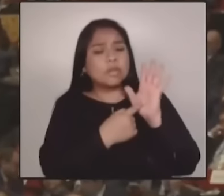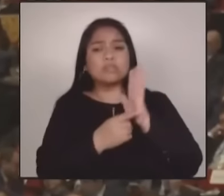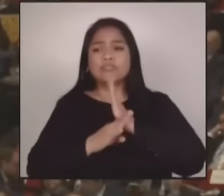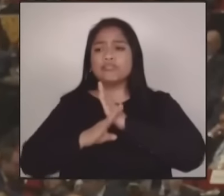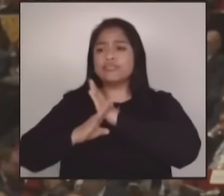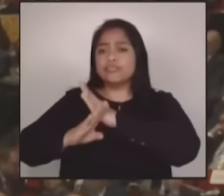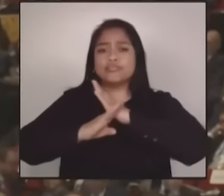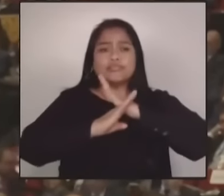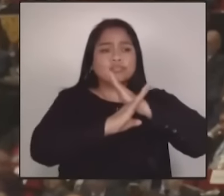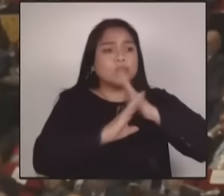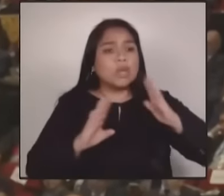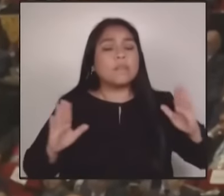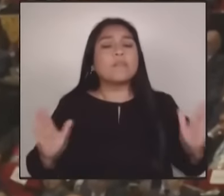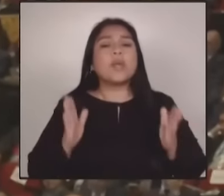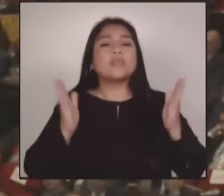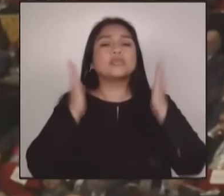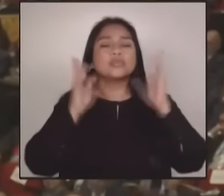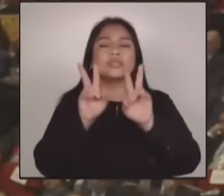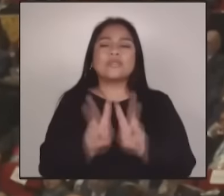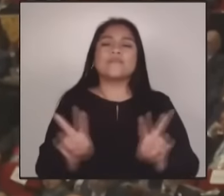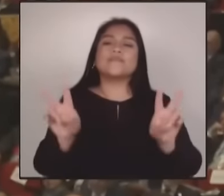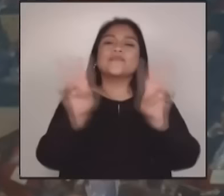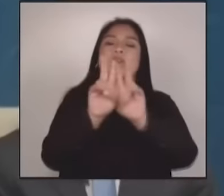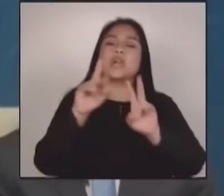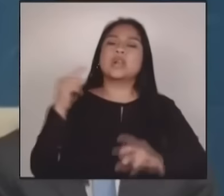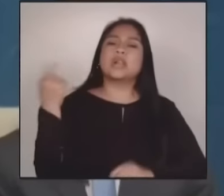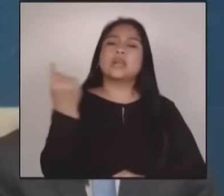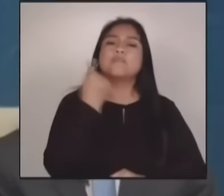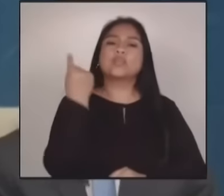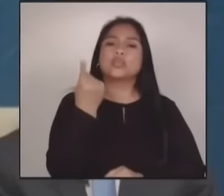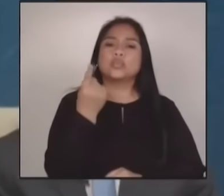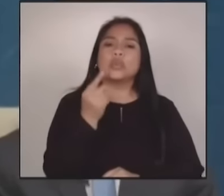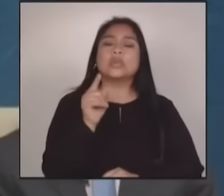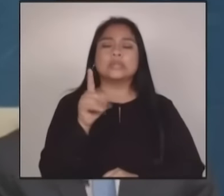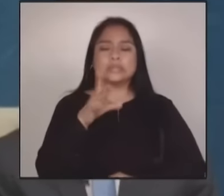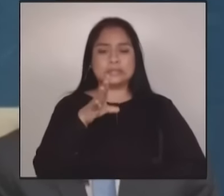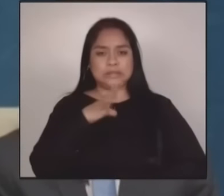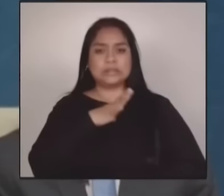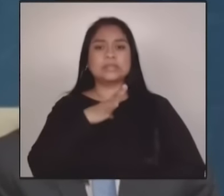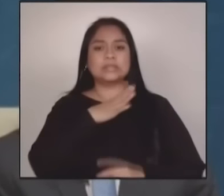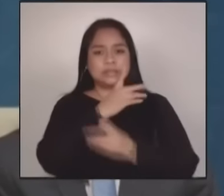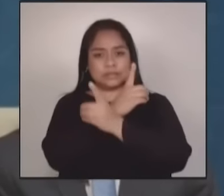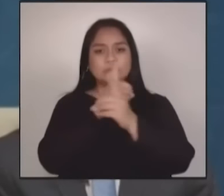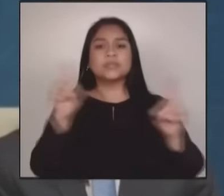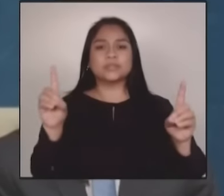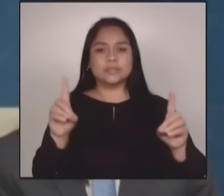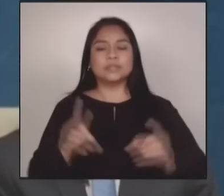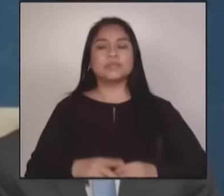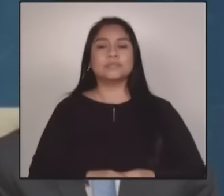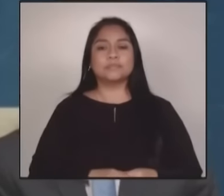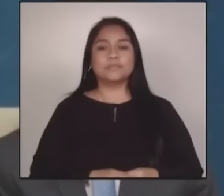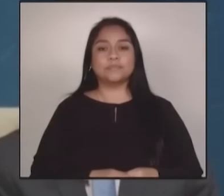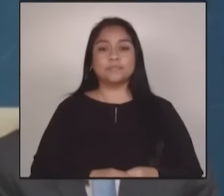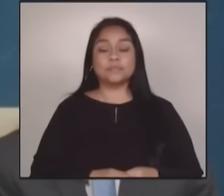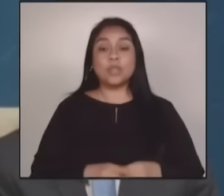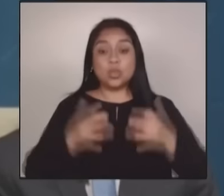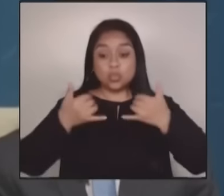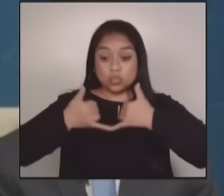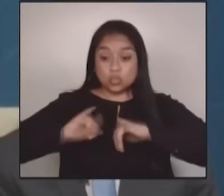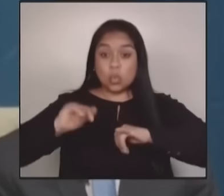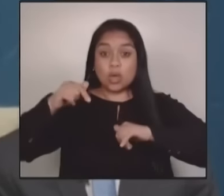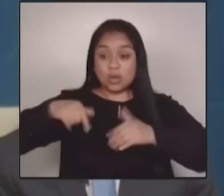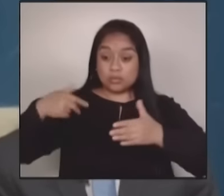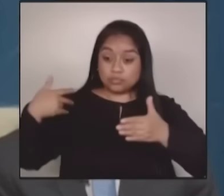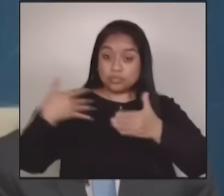la promoción de los valores fundamentales que sustentan la democracia. Durante estos